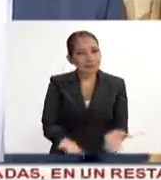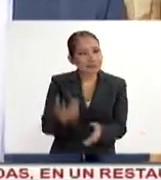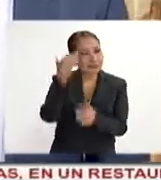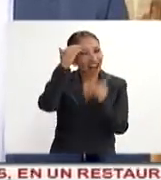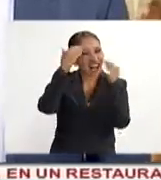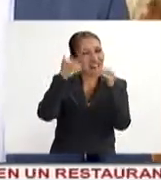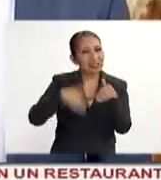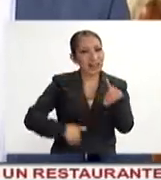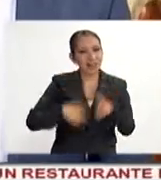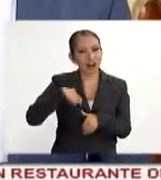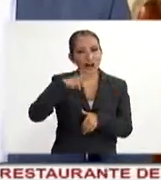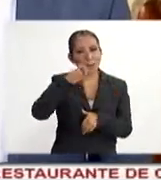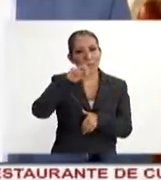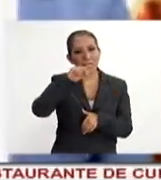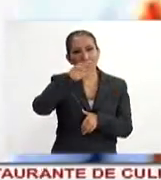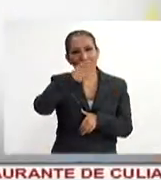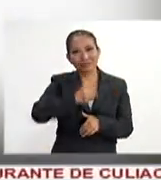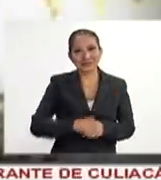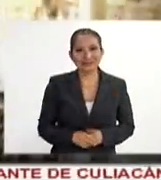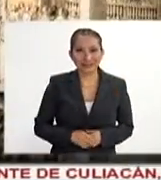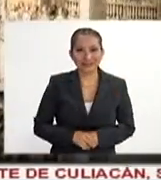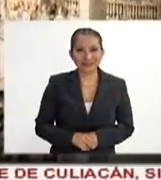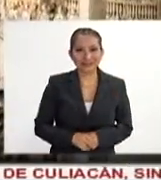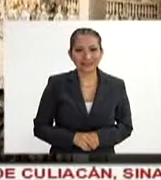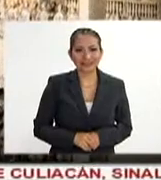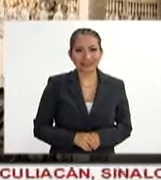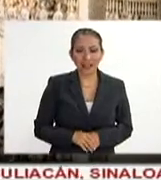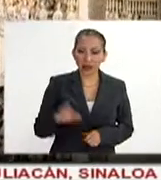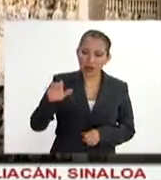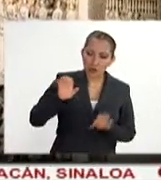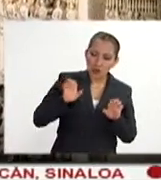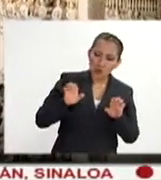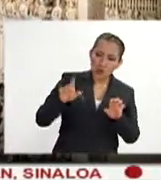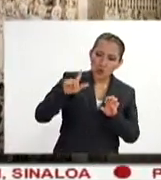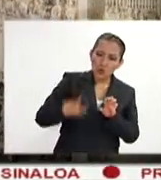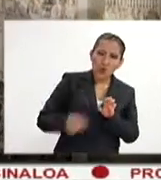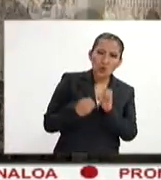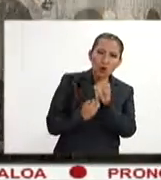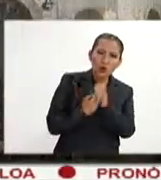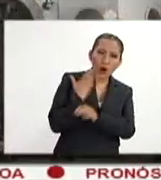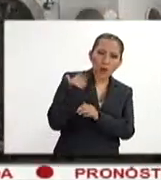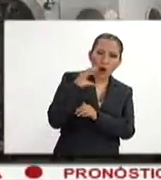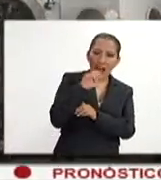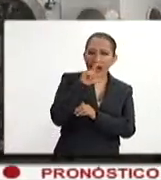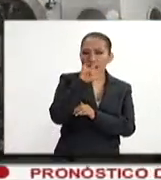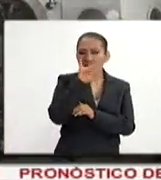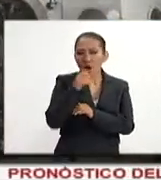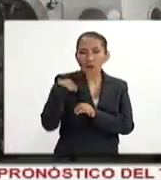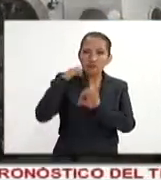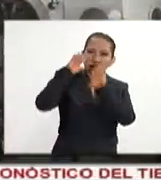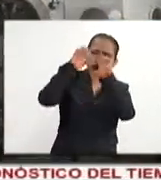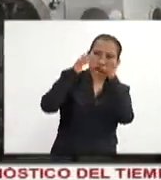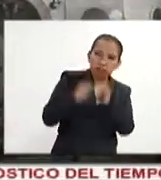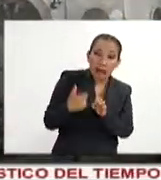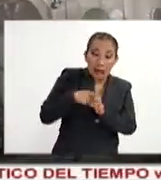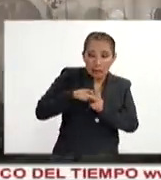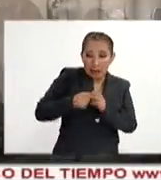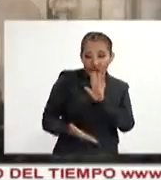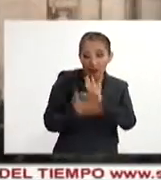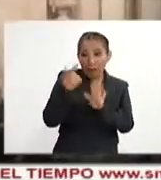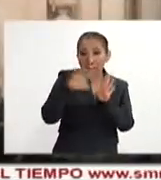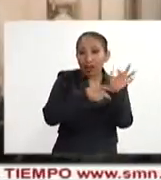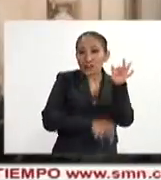conocer al Teatro de la República. De estilo neoclásico, esta joya de la arquitectura inició su construcción